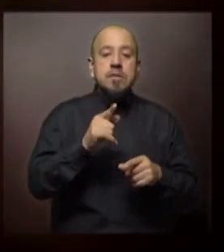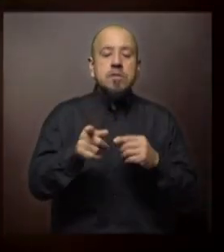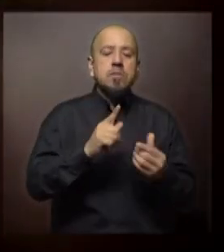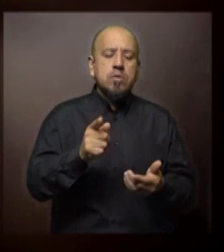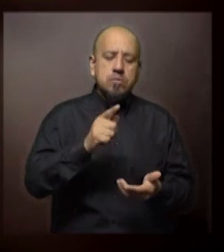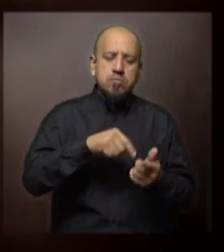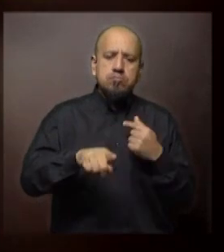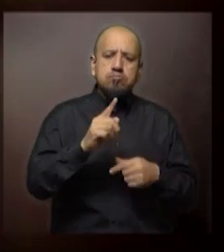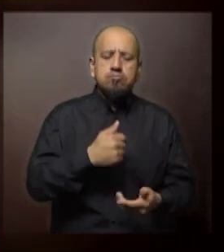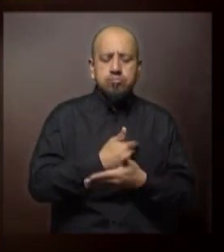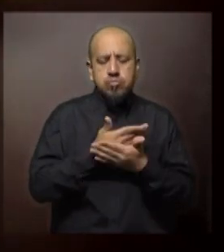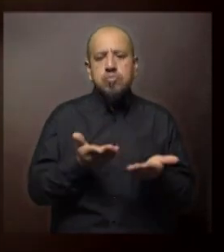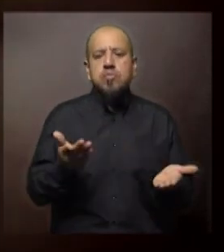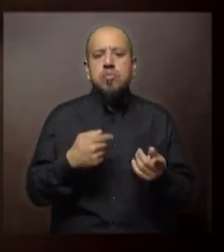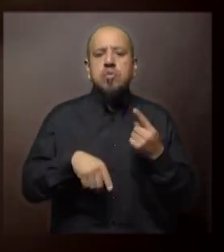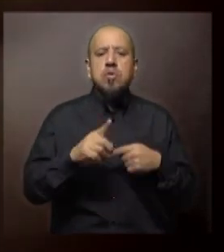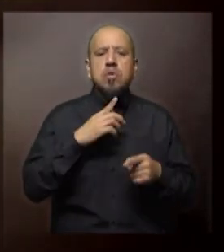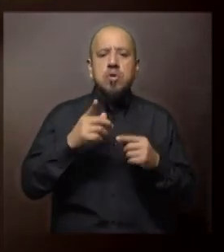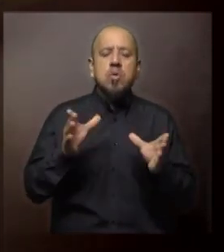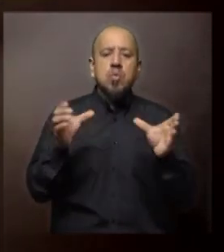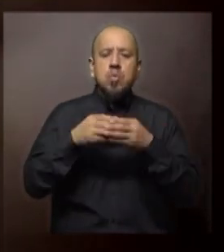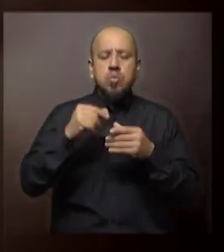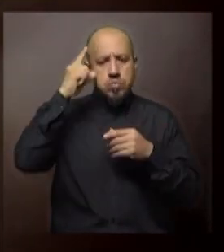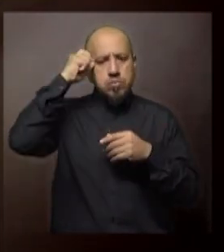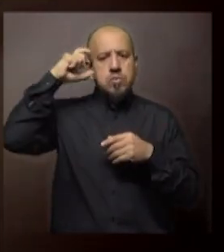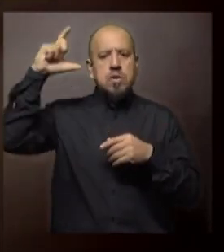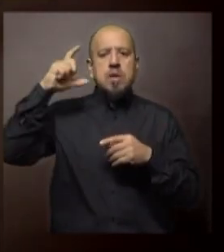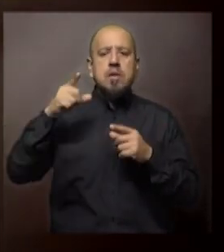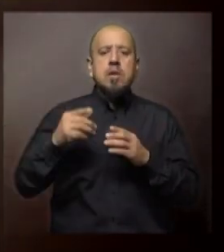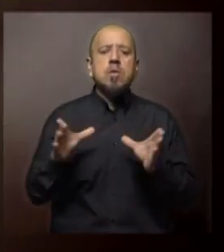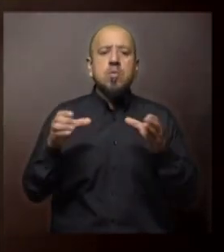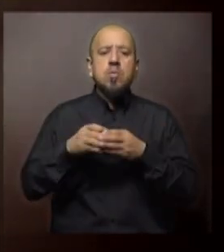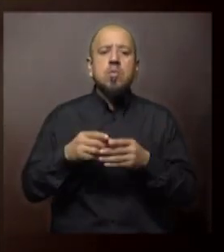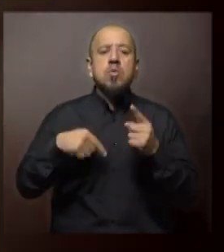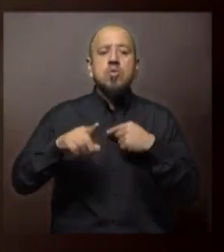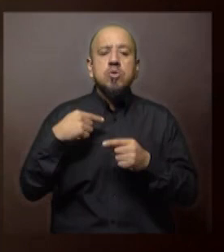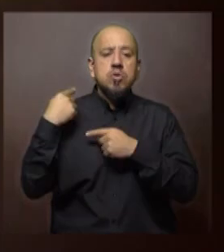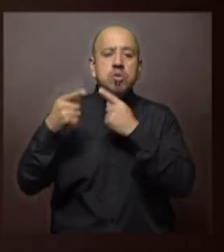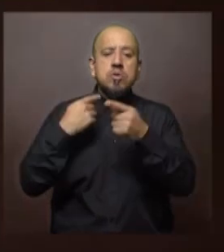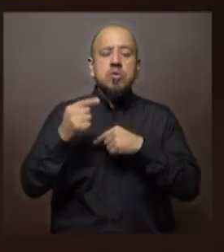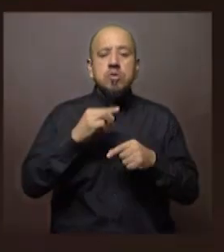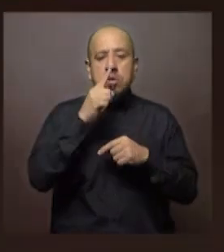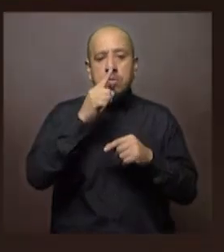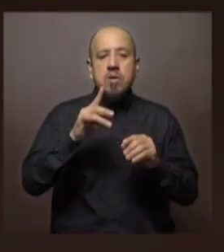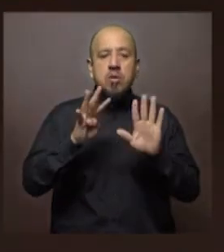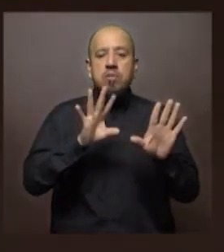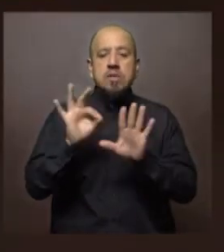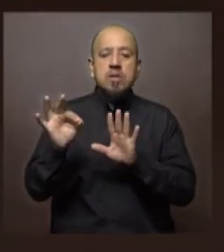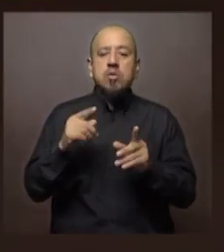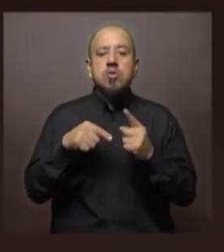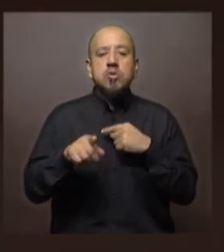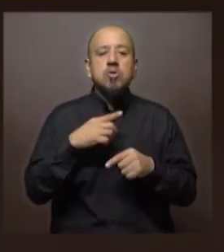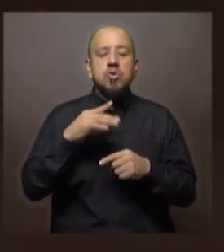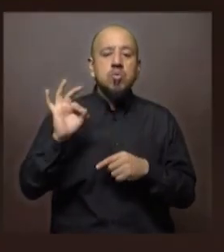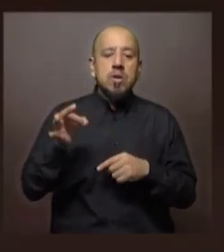más brillantes exponentes de aquel selecto grupo de intelectuales agrupados bajo las llamadas generación del 900 a la que pertenecieron